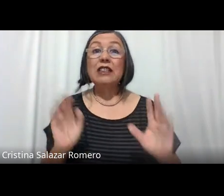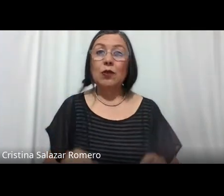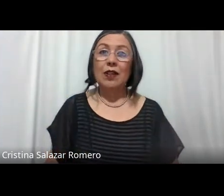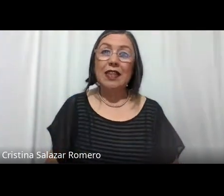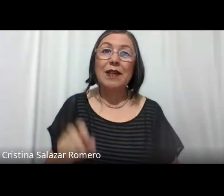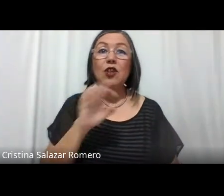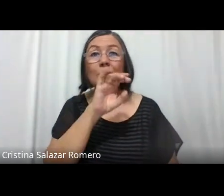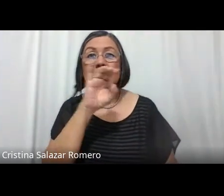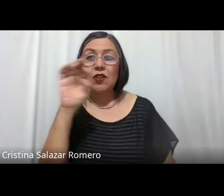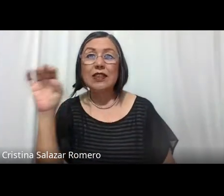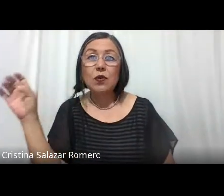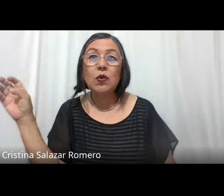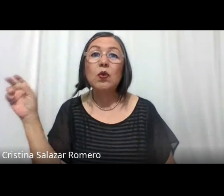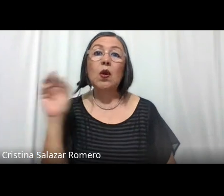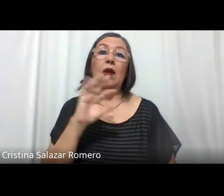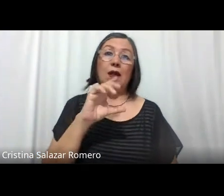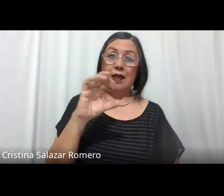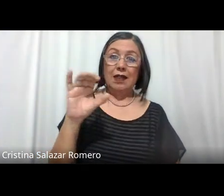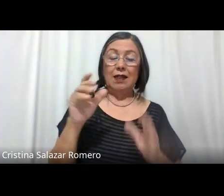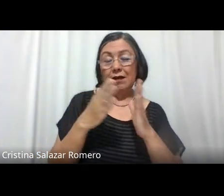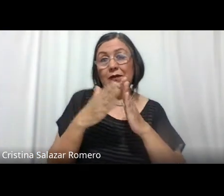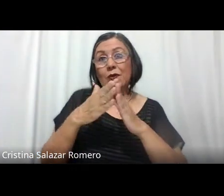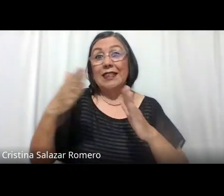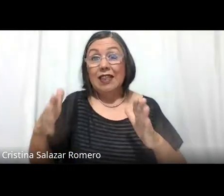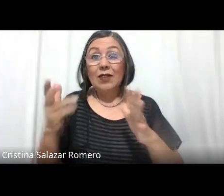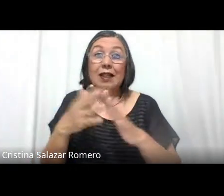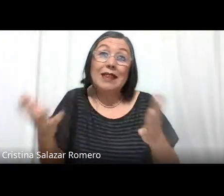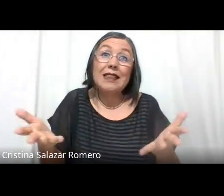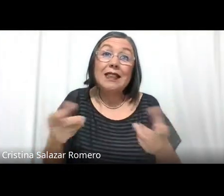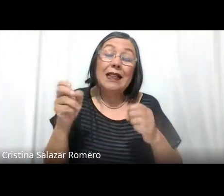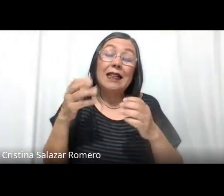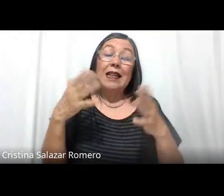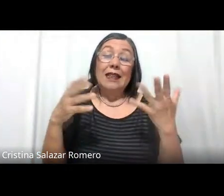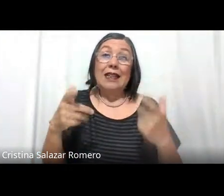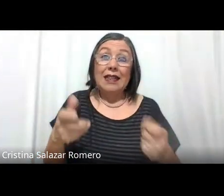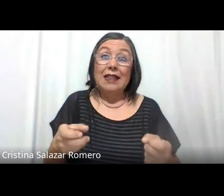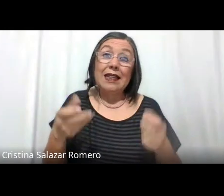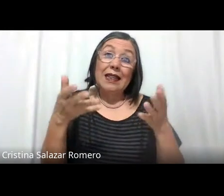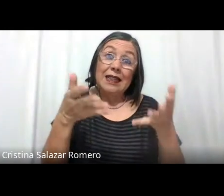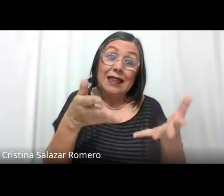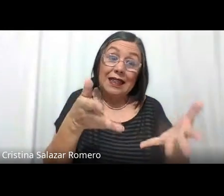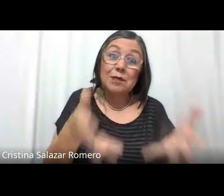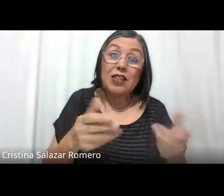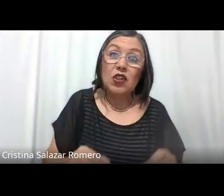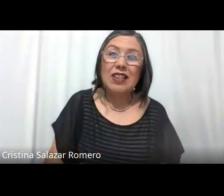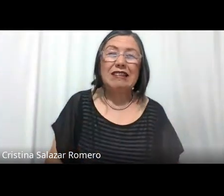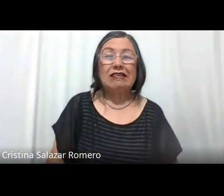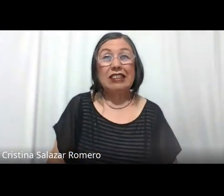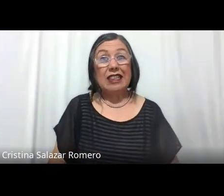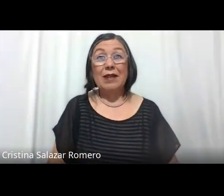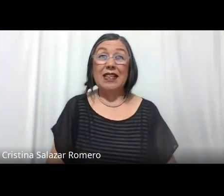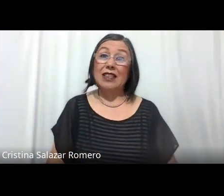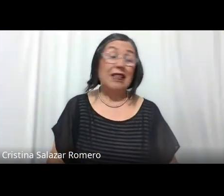maneja la estructura del español, porque si yo lo estructuro utilizando la gramática del español,